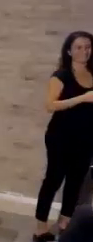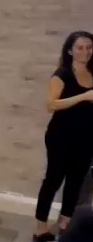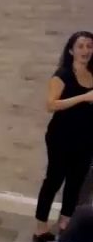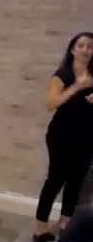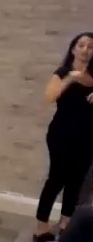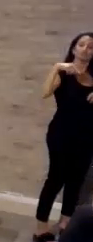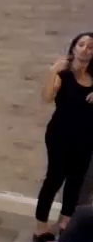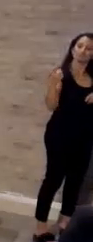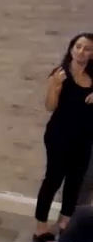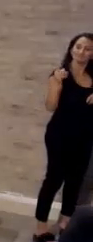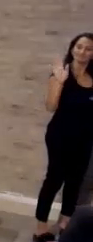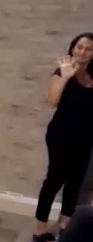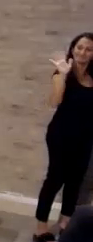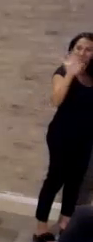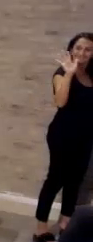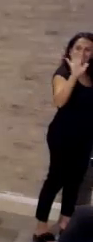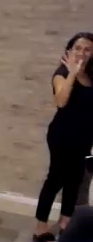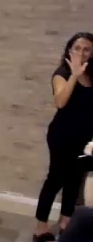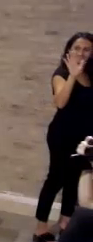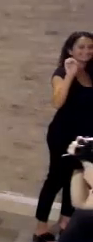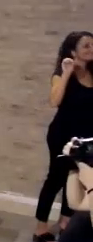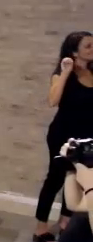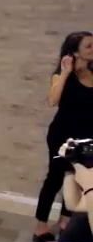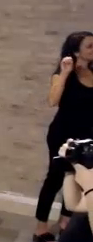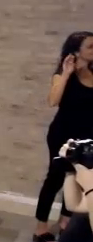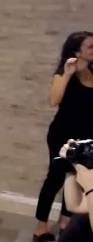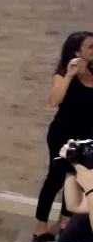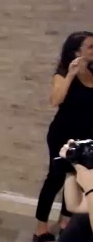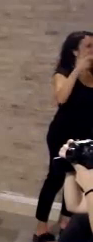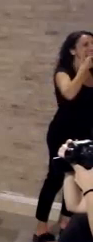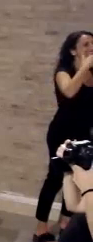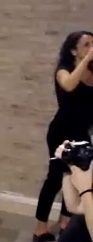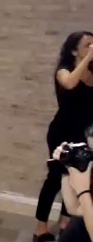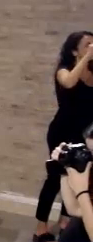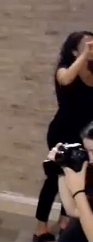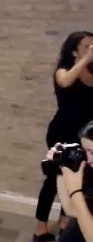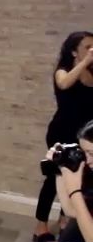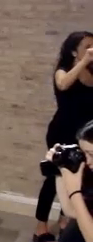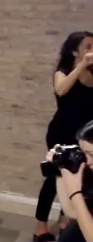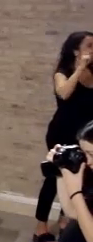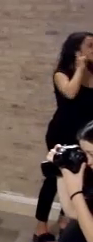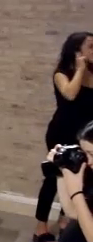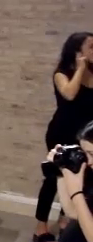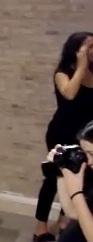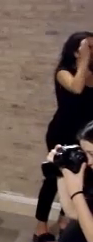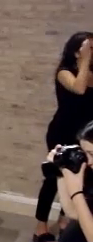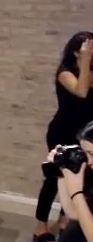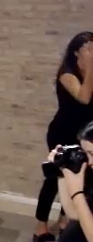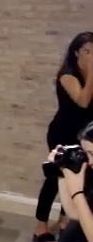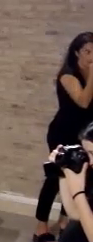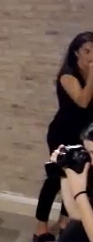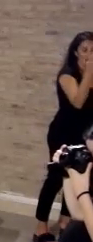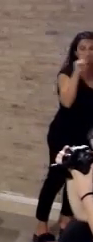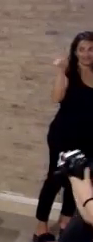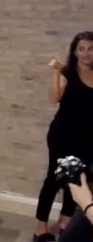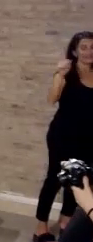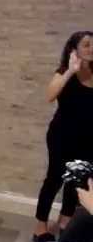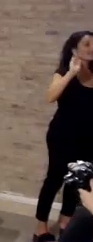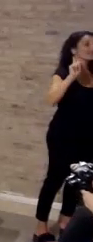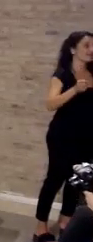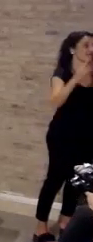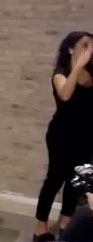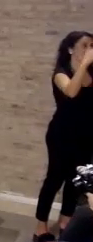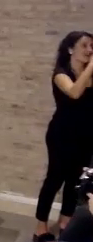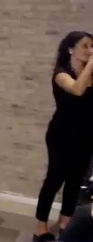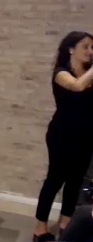bien y acá a quién tengo Hola Hola Mi nombre es sol arelo tengo 34 años y